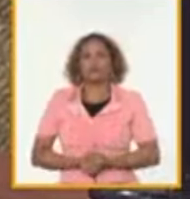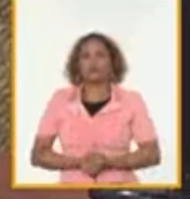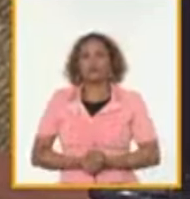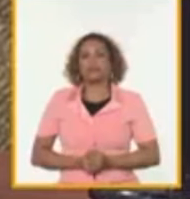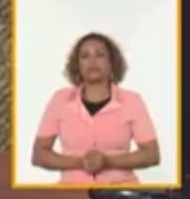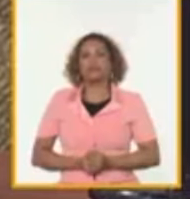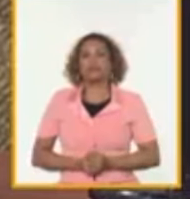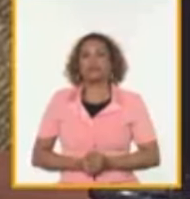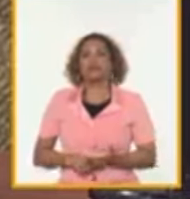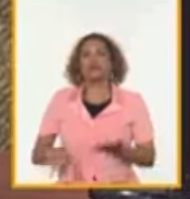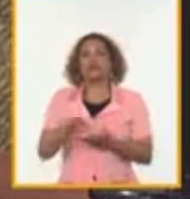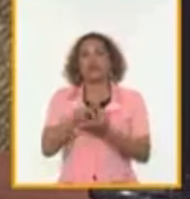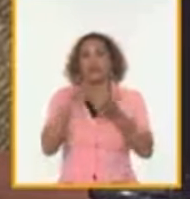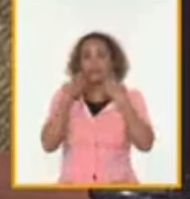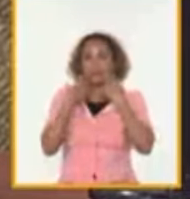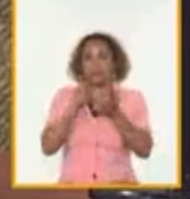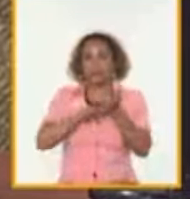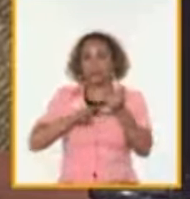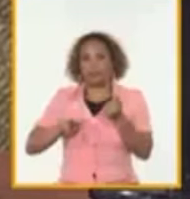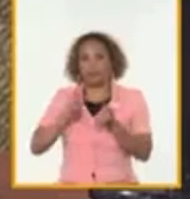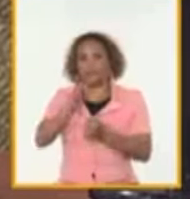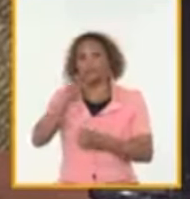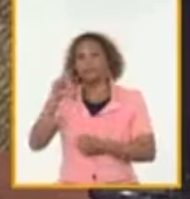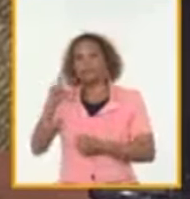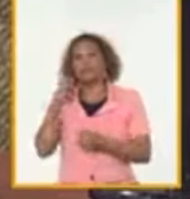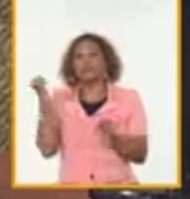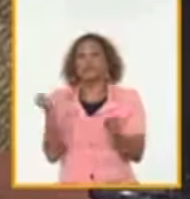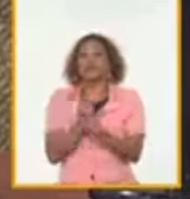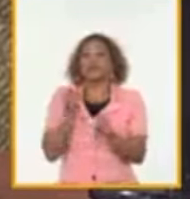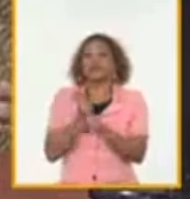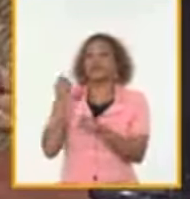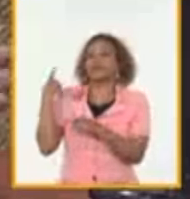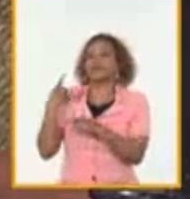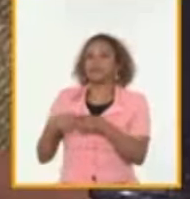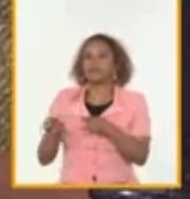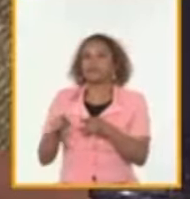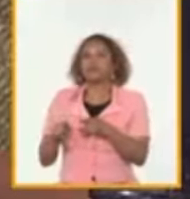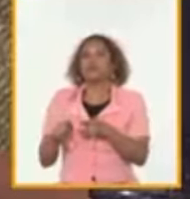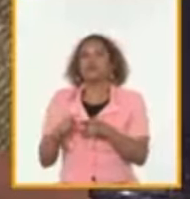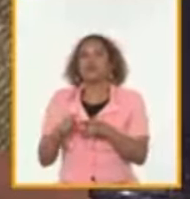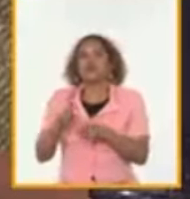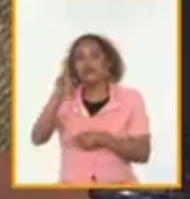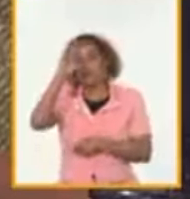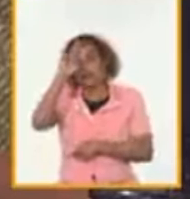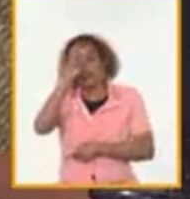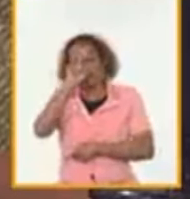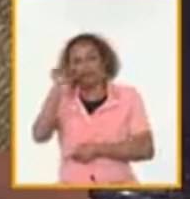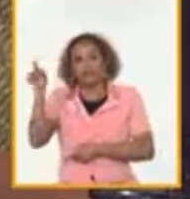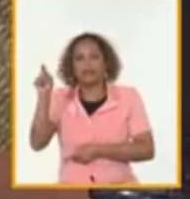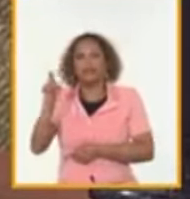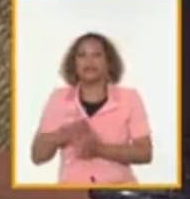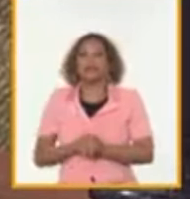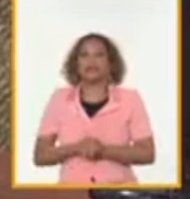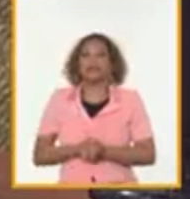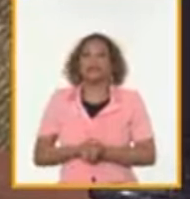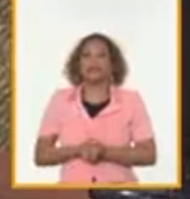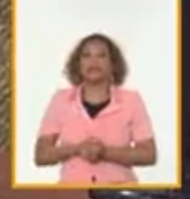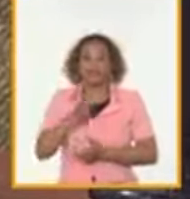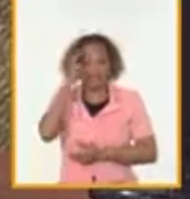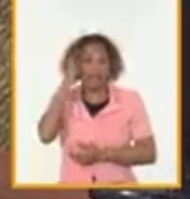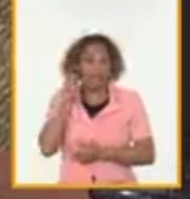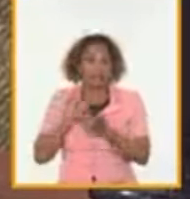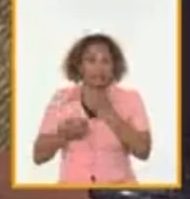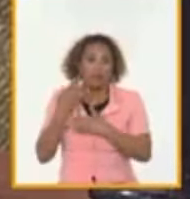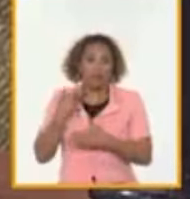emblemático en la provincia se ha trabajado en el Celestino Hernández también el que conocemos casi todos como hospital viejo que es